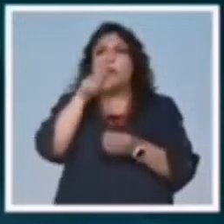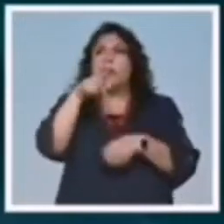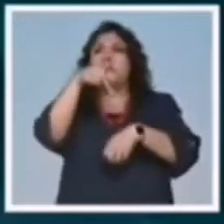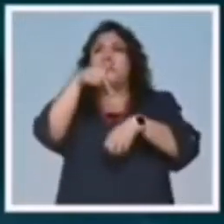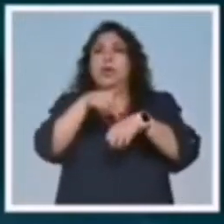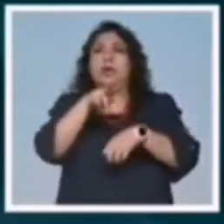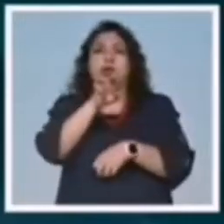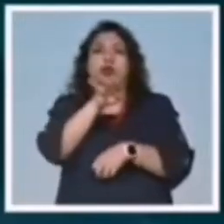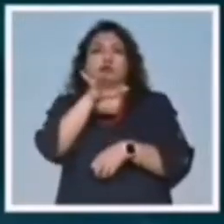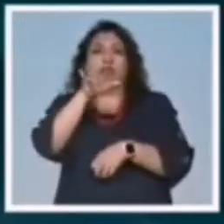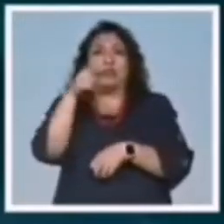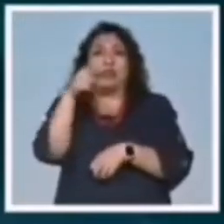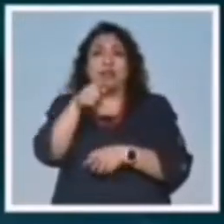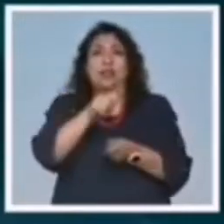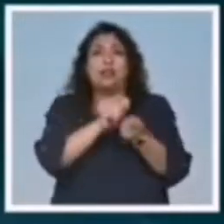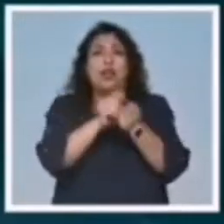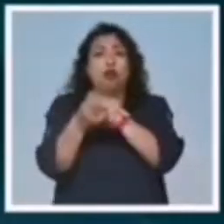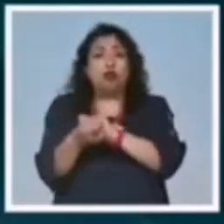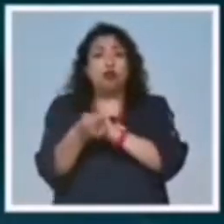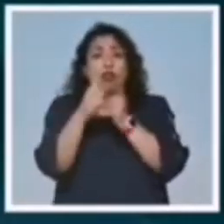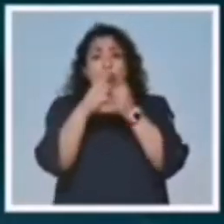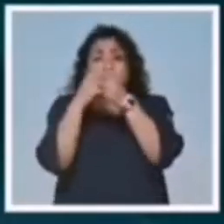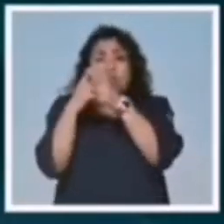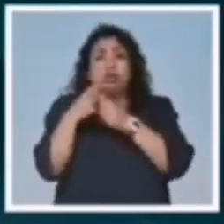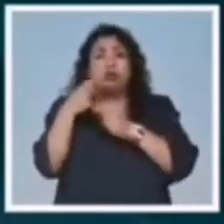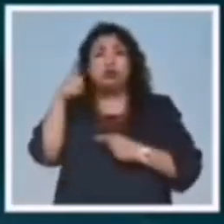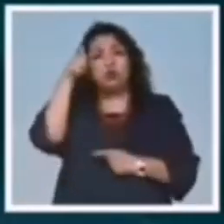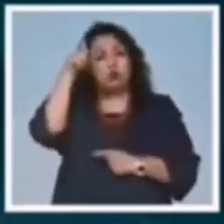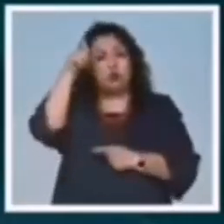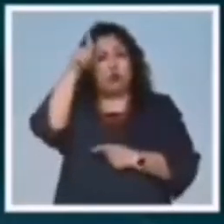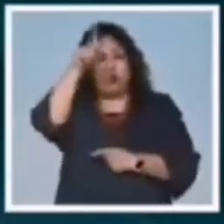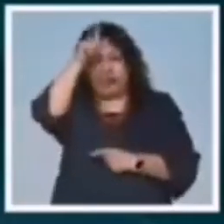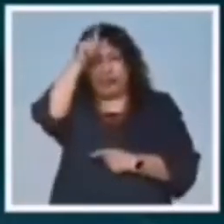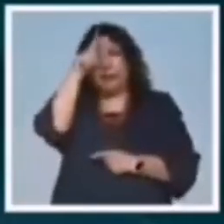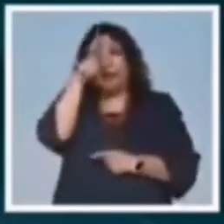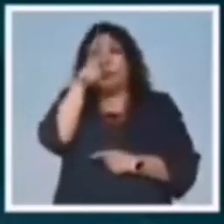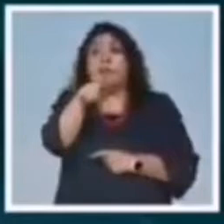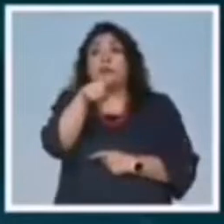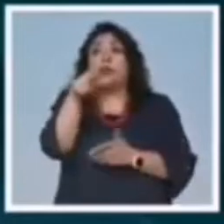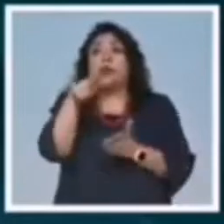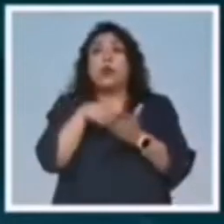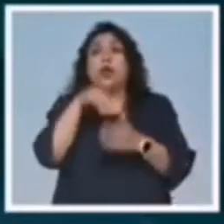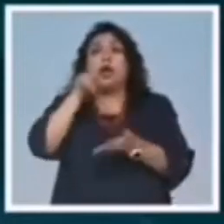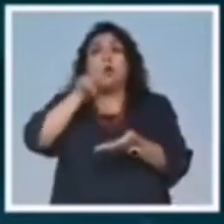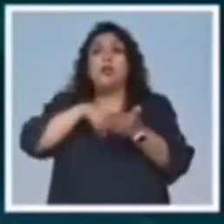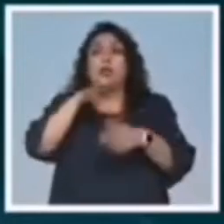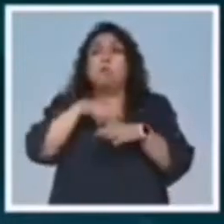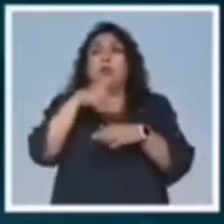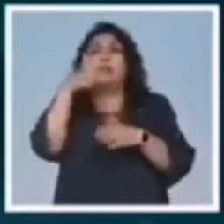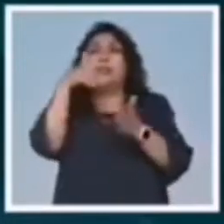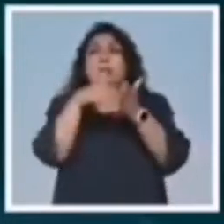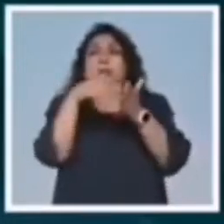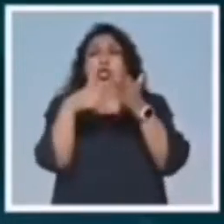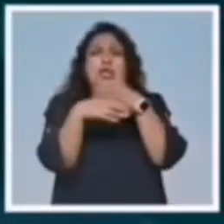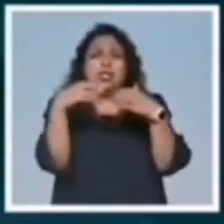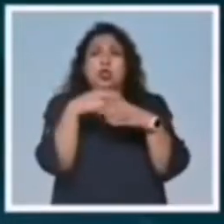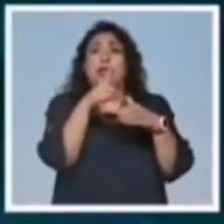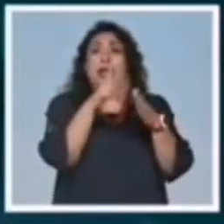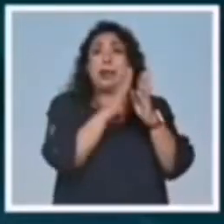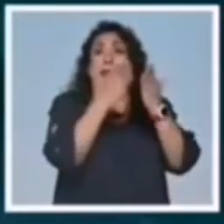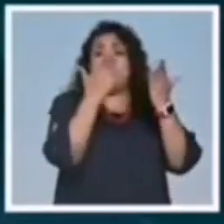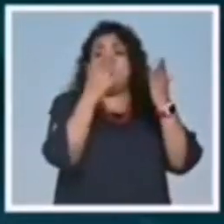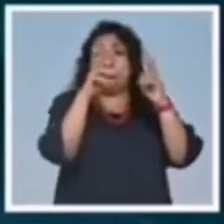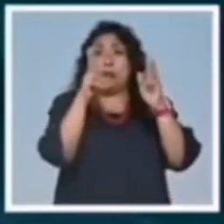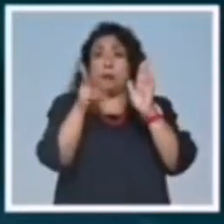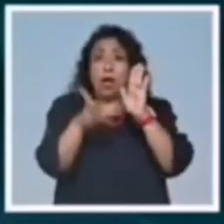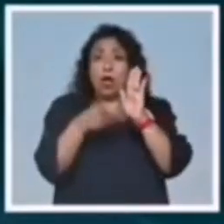piedra Rosetta, con la cual se tradujeron los jeroglíficos egipcios. Este recinto resguarda más de 7 millones de objetos. El libro